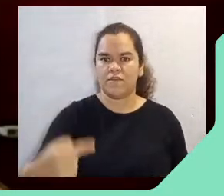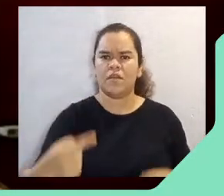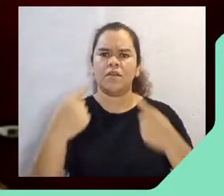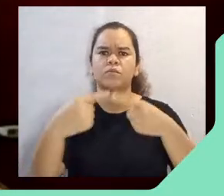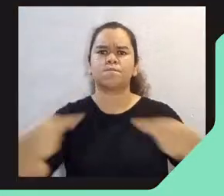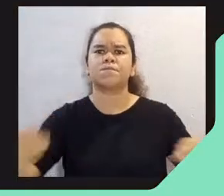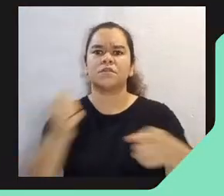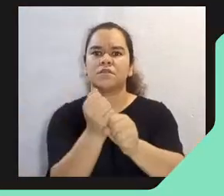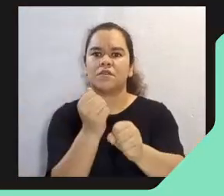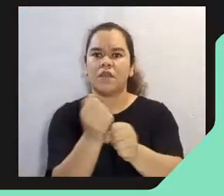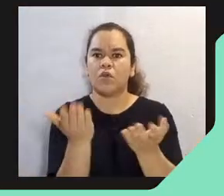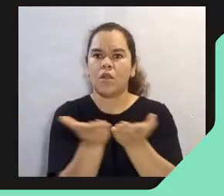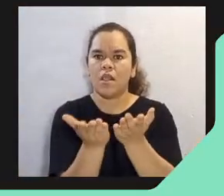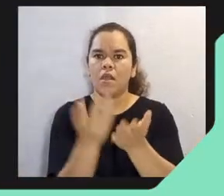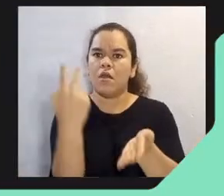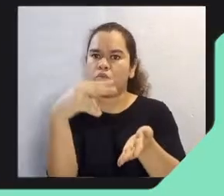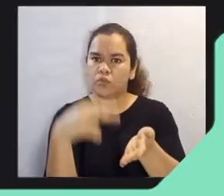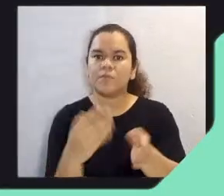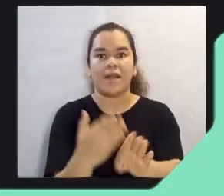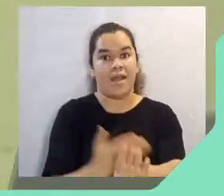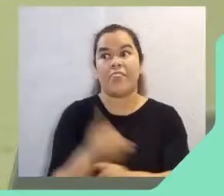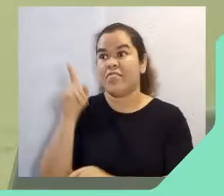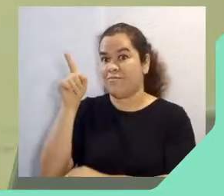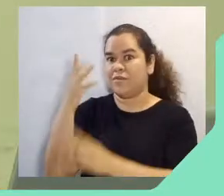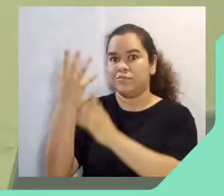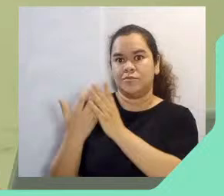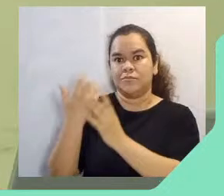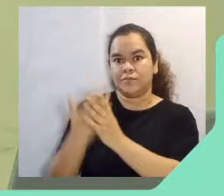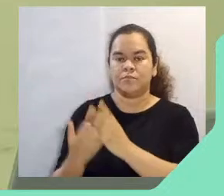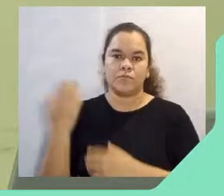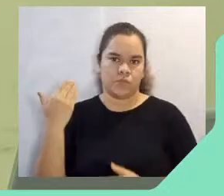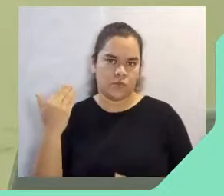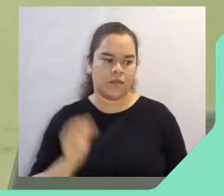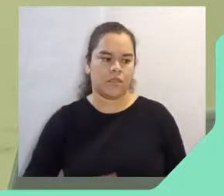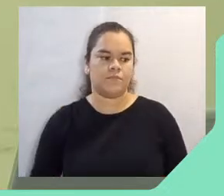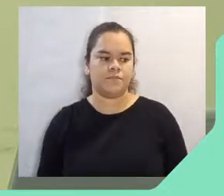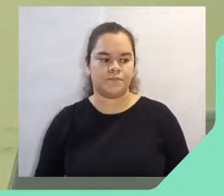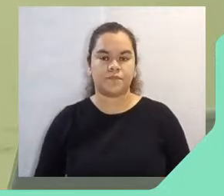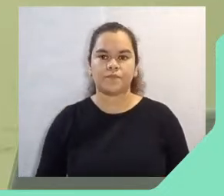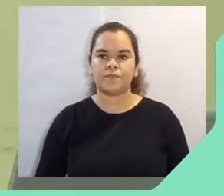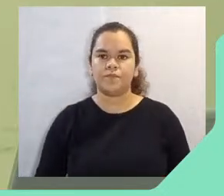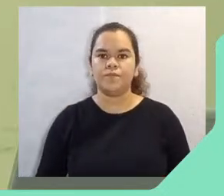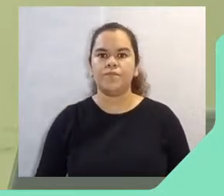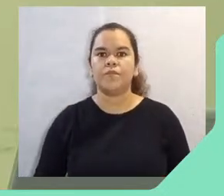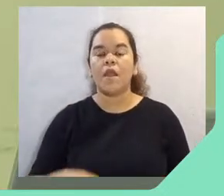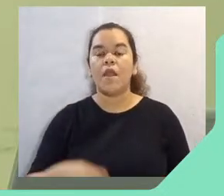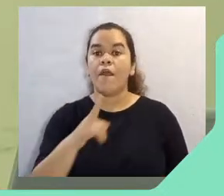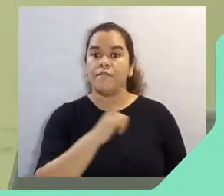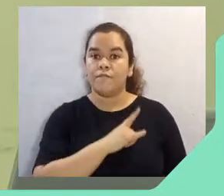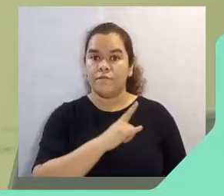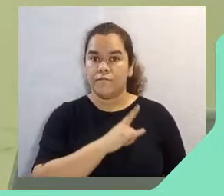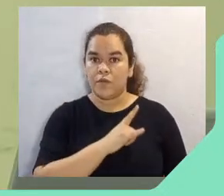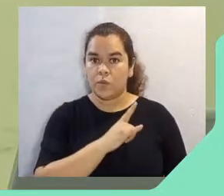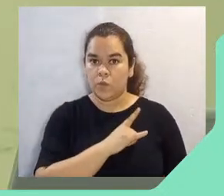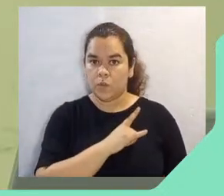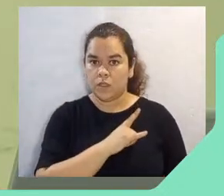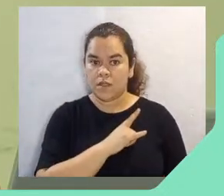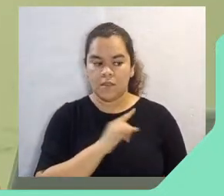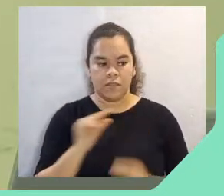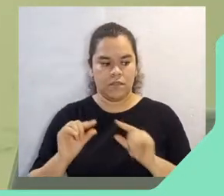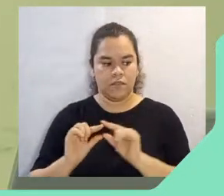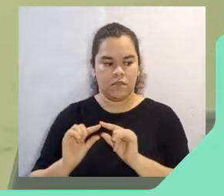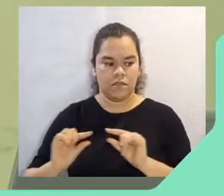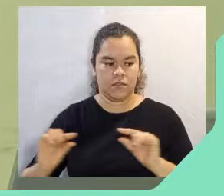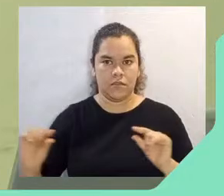ambientación. Gracias, profe. La página de la facultad está en el chat. Ahí se la